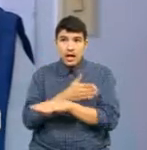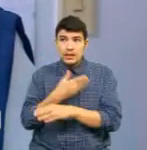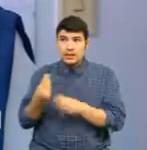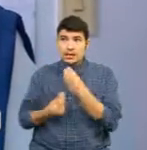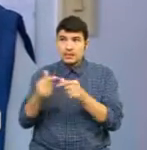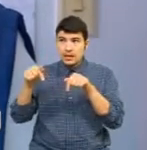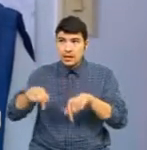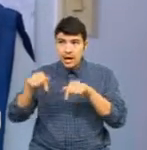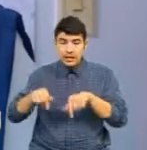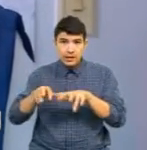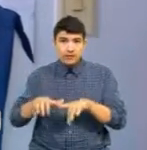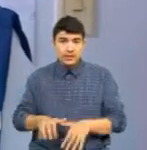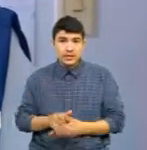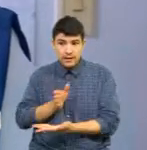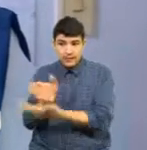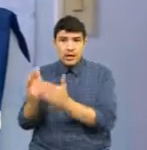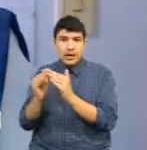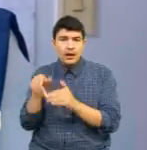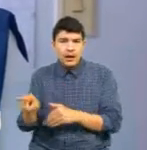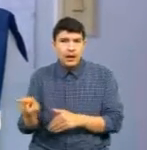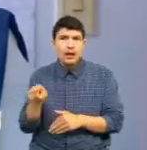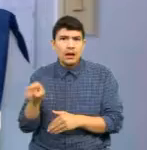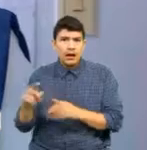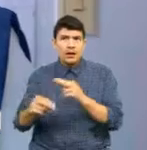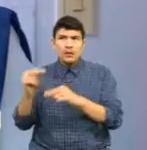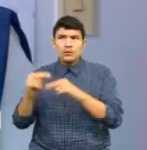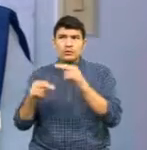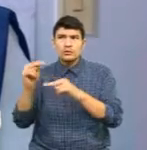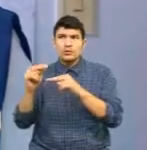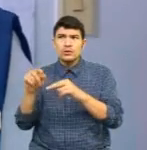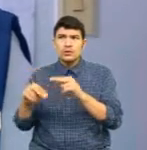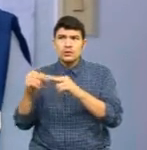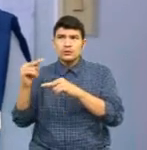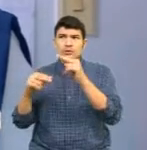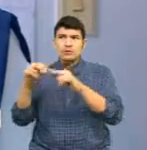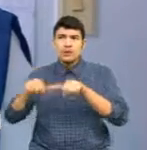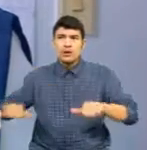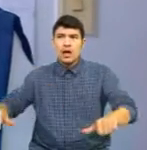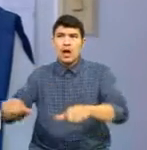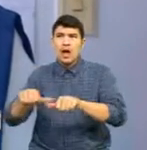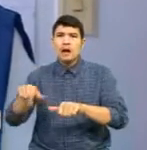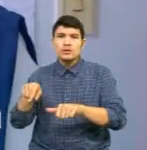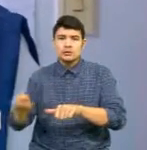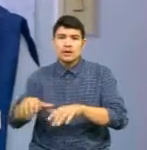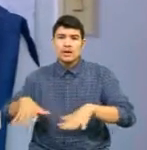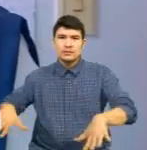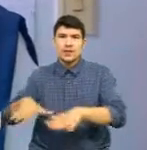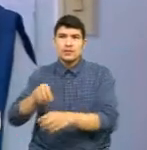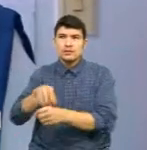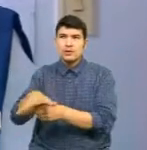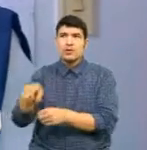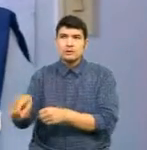parte de esta dependencia se encontró que se está construyendo un área de la vivienda en un espacio público exactamente en el